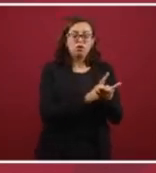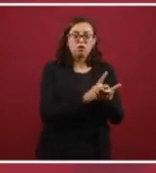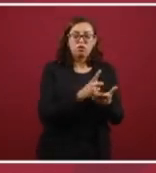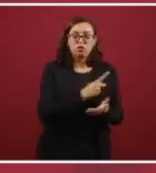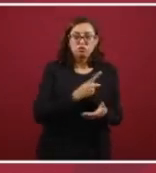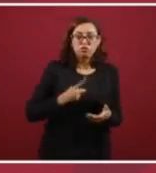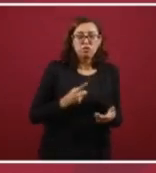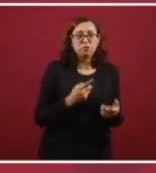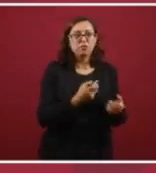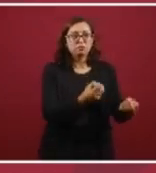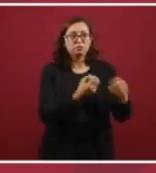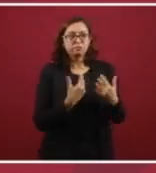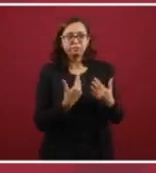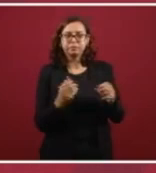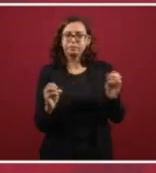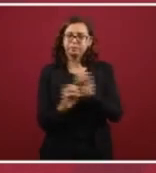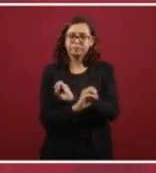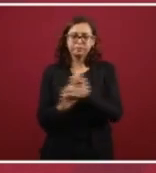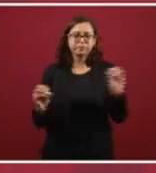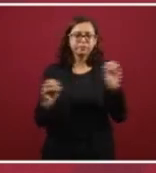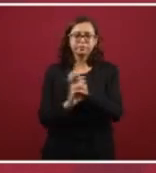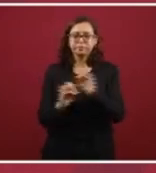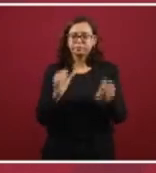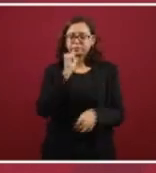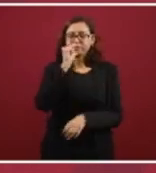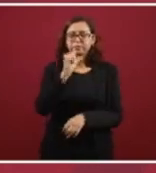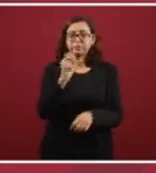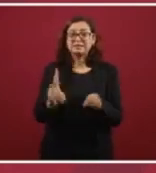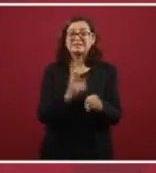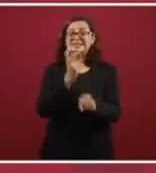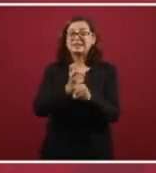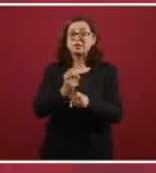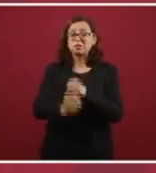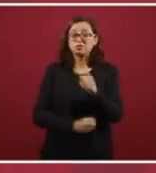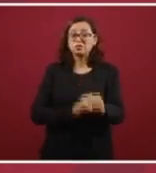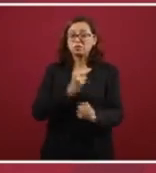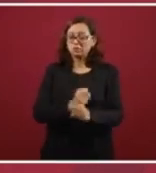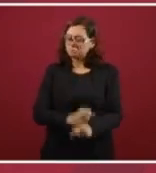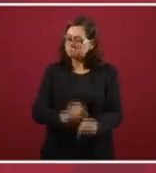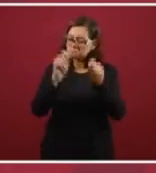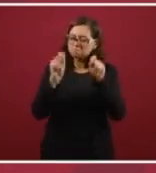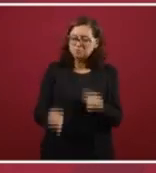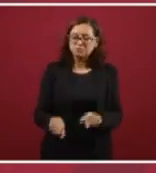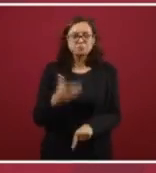está contemplando para el año próximo lo mismo.